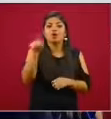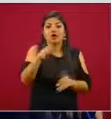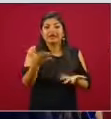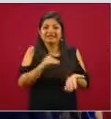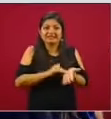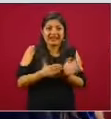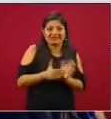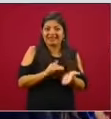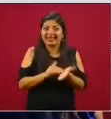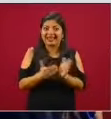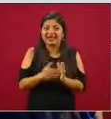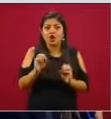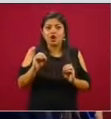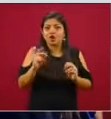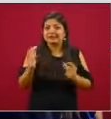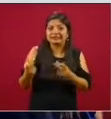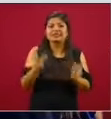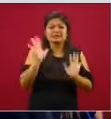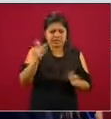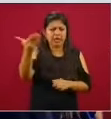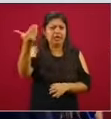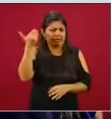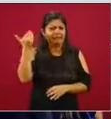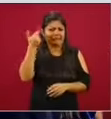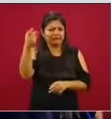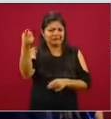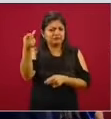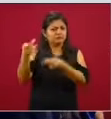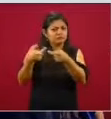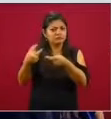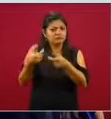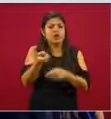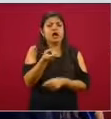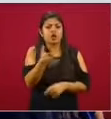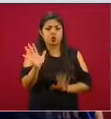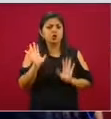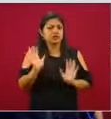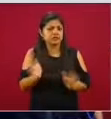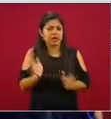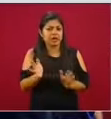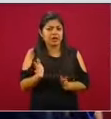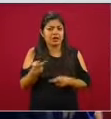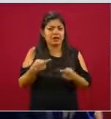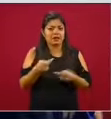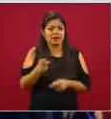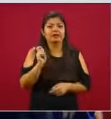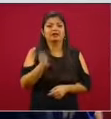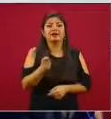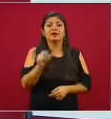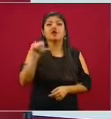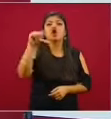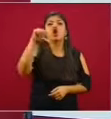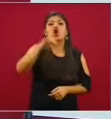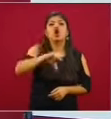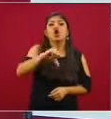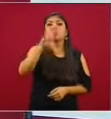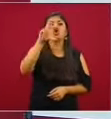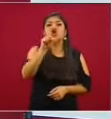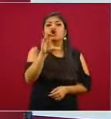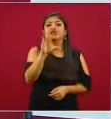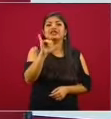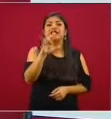o de intervenciones que ya tenían contempladas y que algunas ya habían estado instrumentadas. Una de ellas fue el Hoy No Circula. El Hoy No